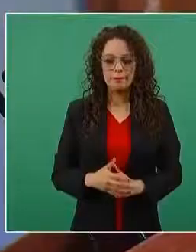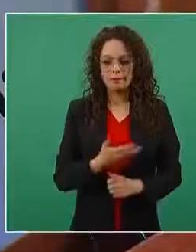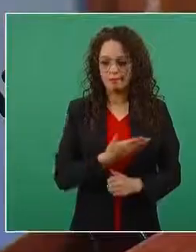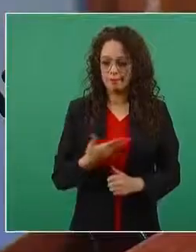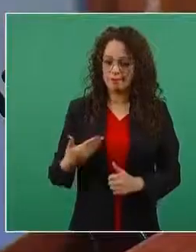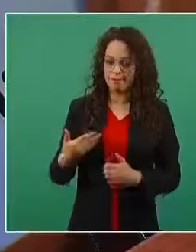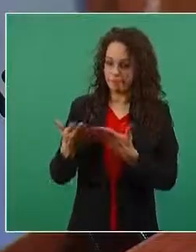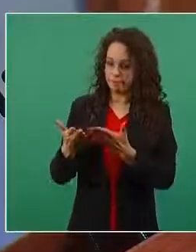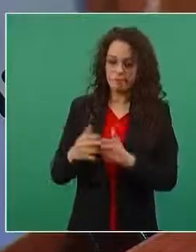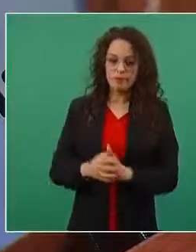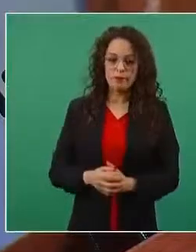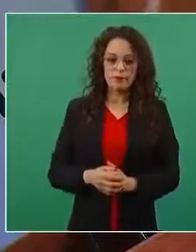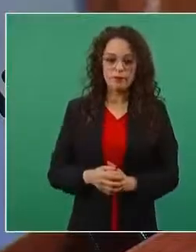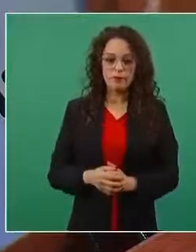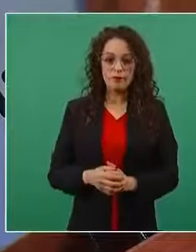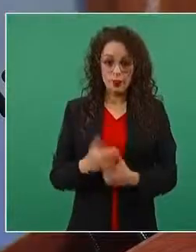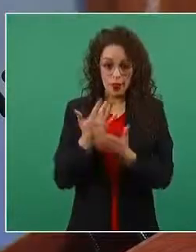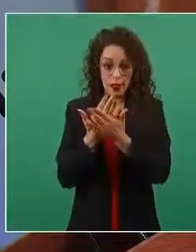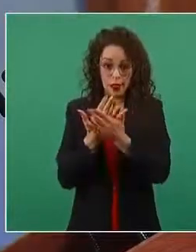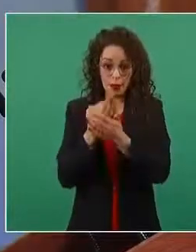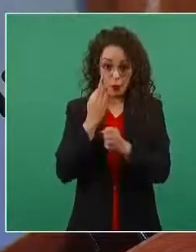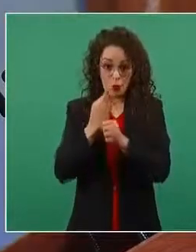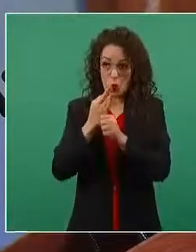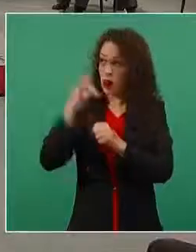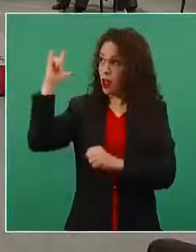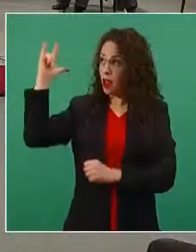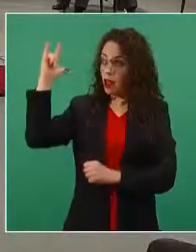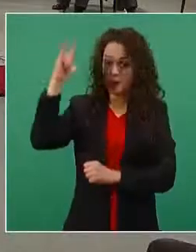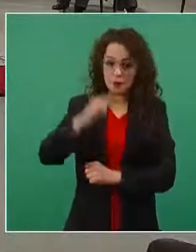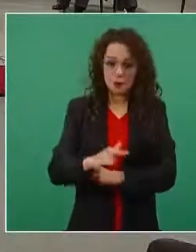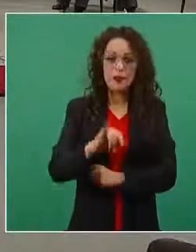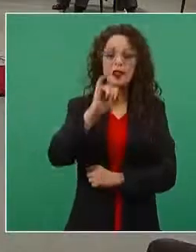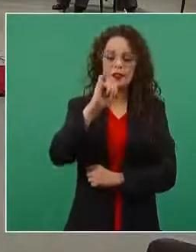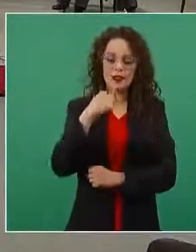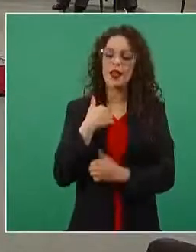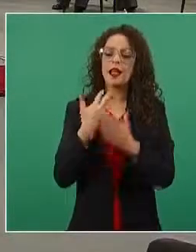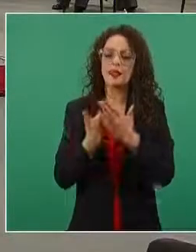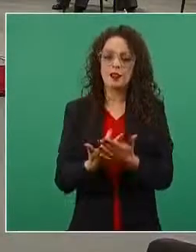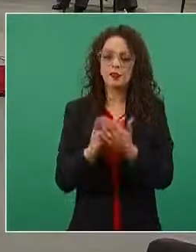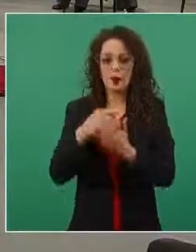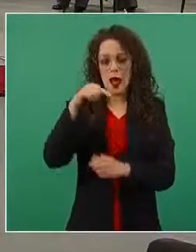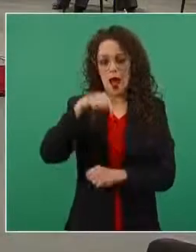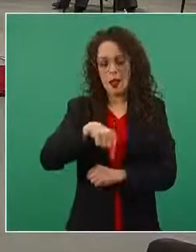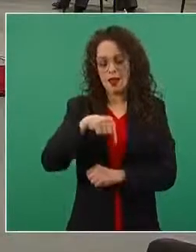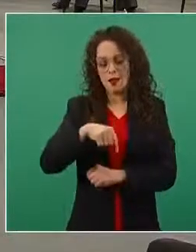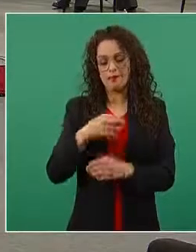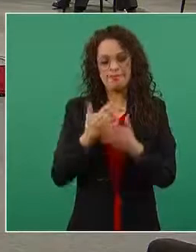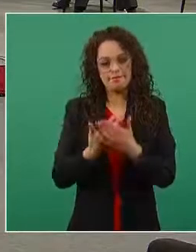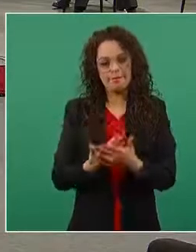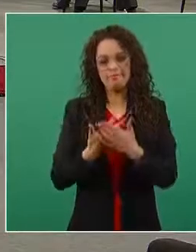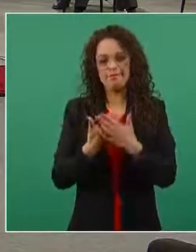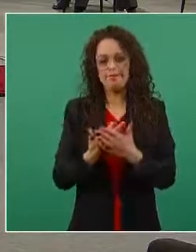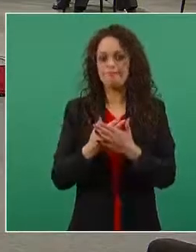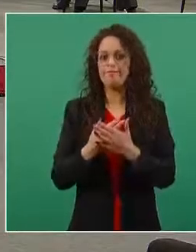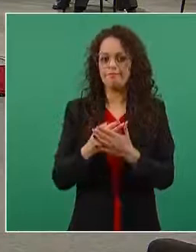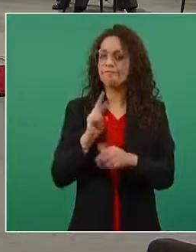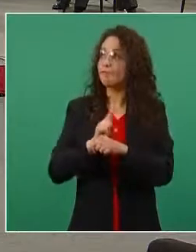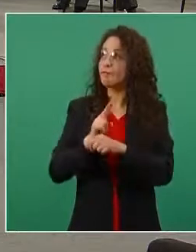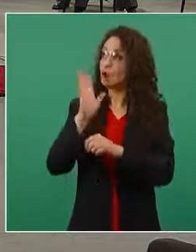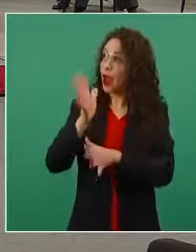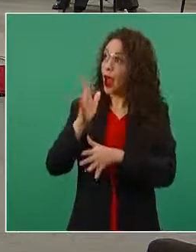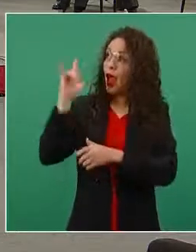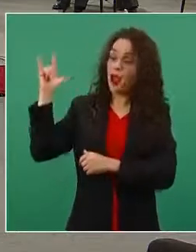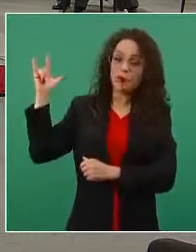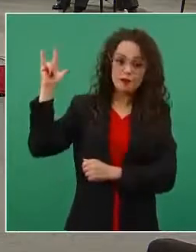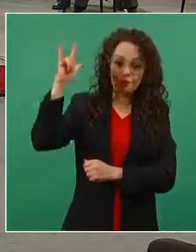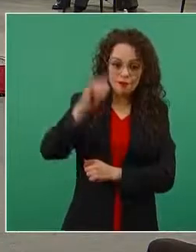¿Está por llegar el vuelo? Así es, señor, estamos aquí ya atentos para que que llegue